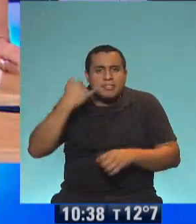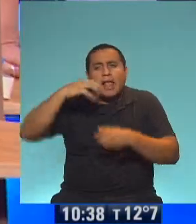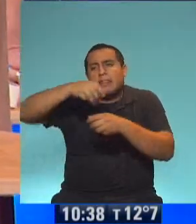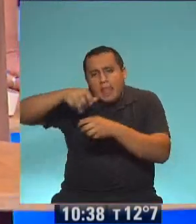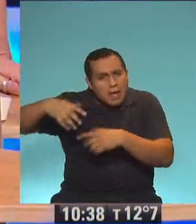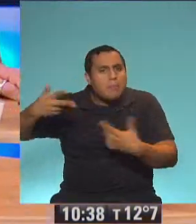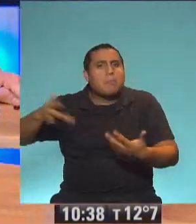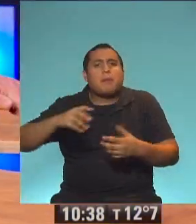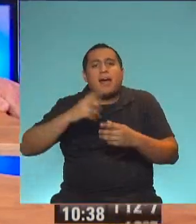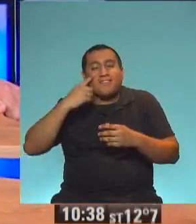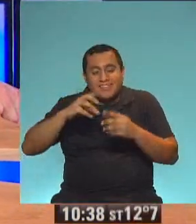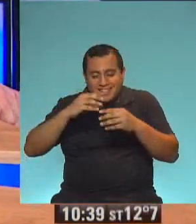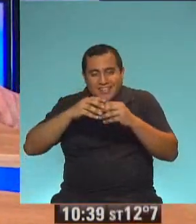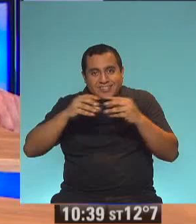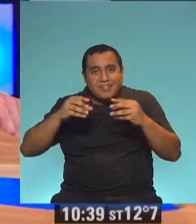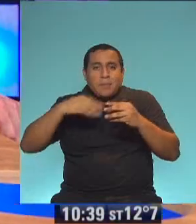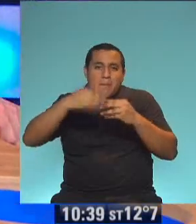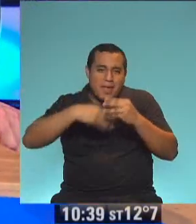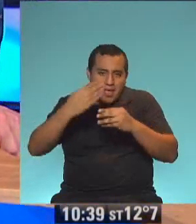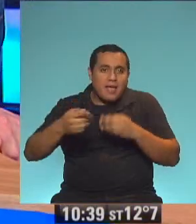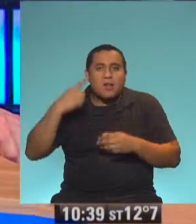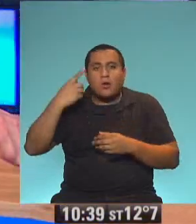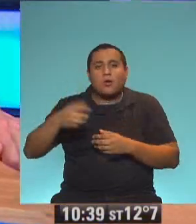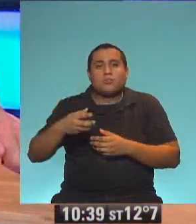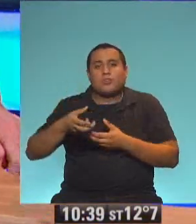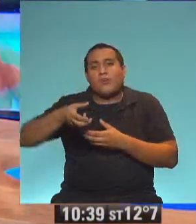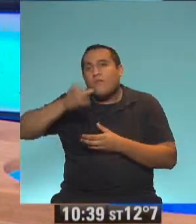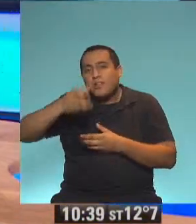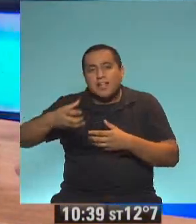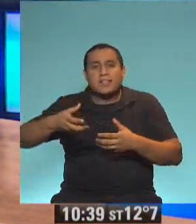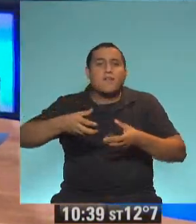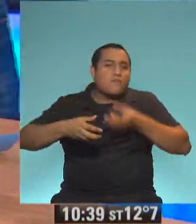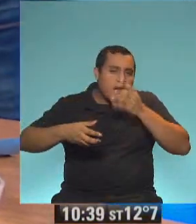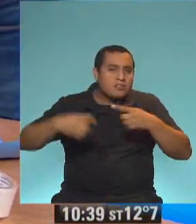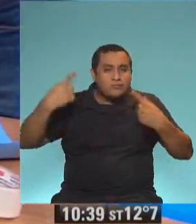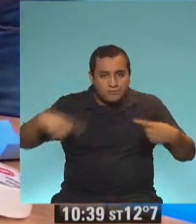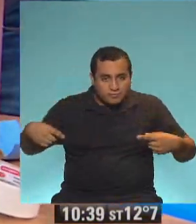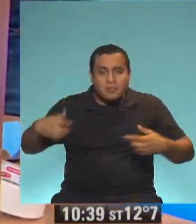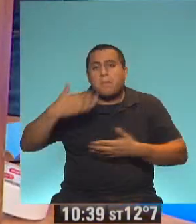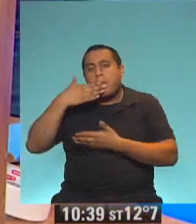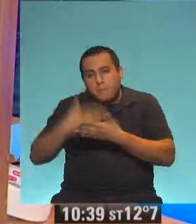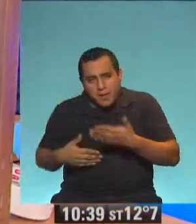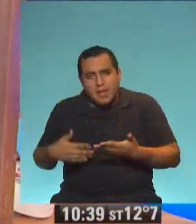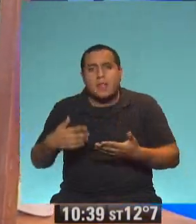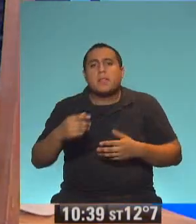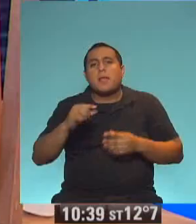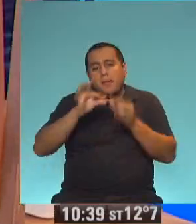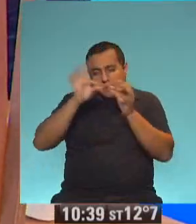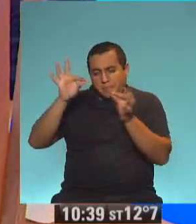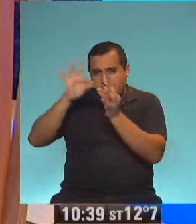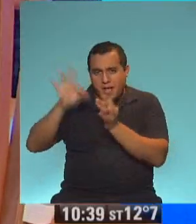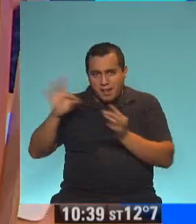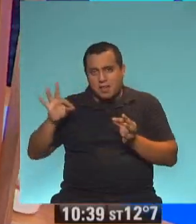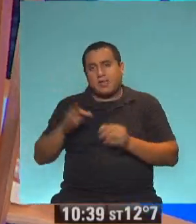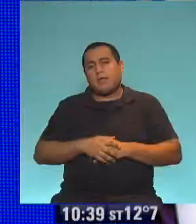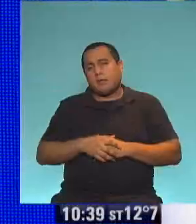tapitas, tienen rollitos de papel higiénico, envases que les sobran, vasitos, papeles,